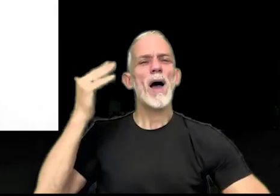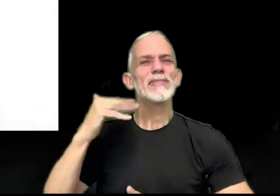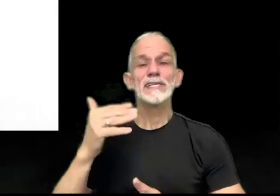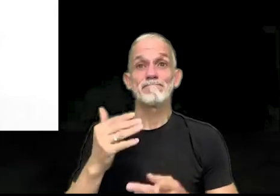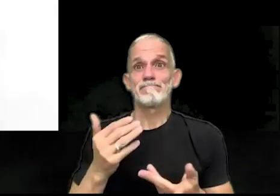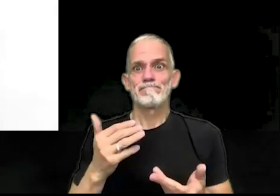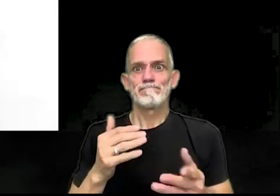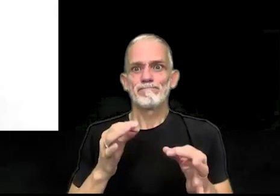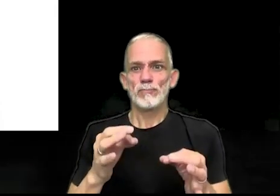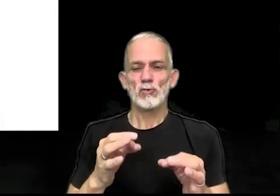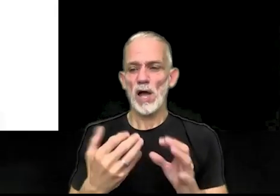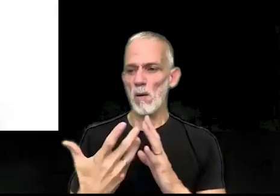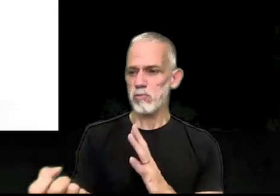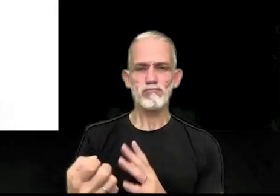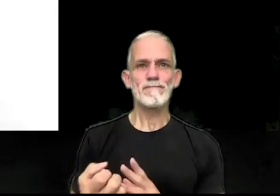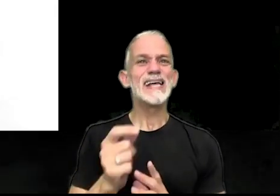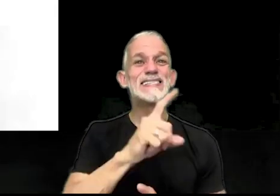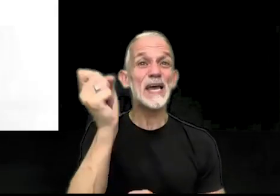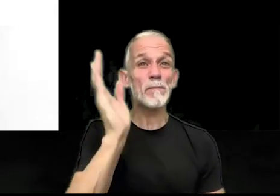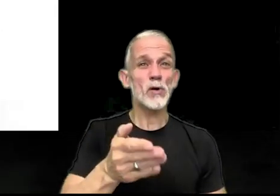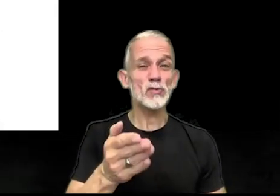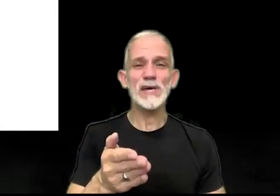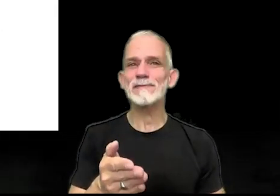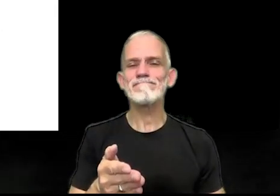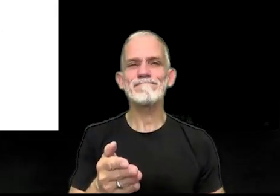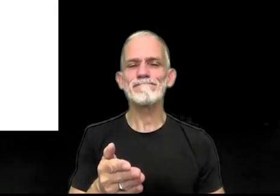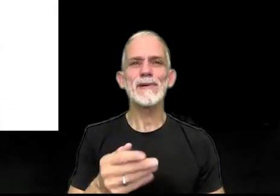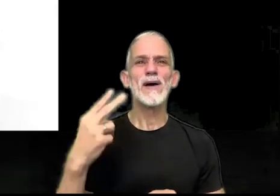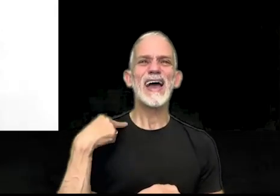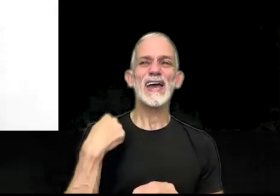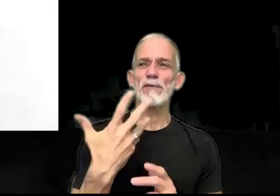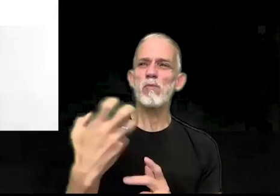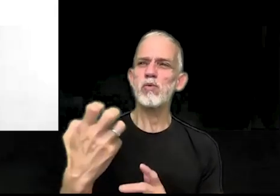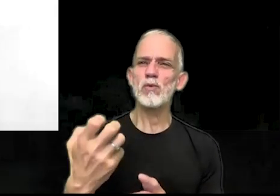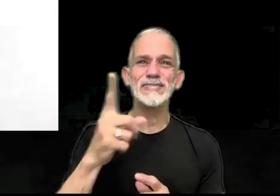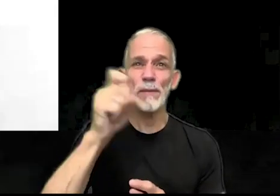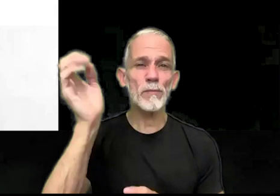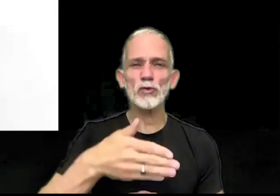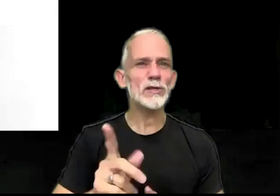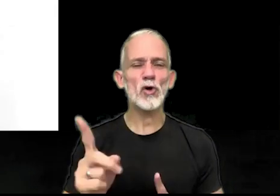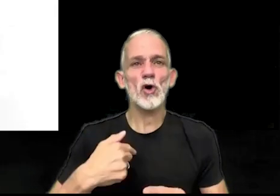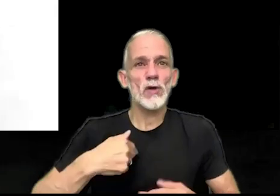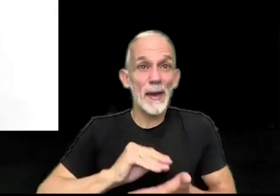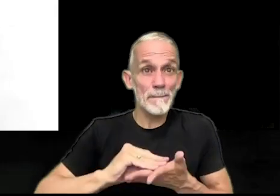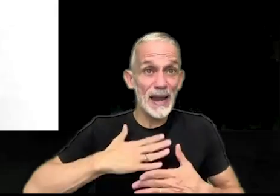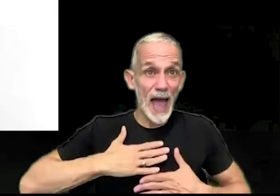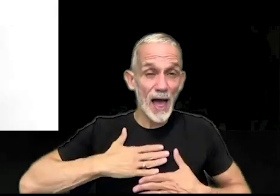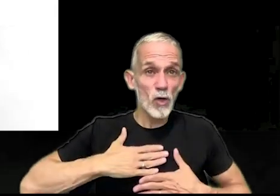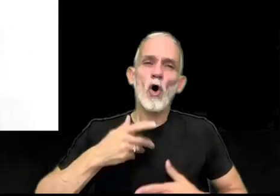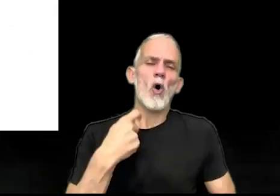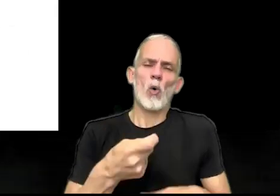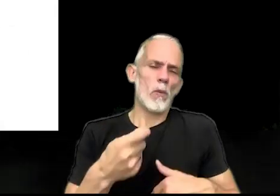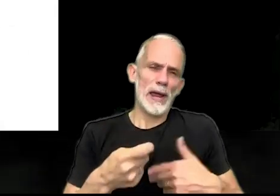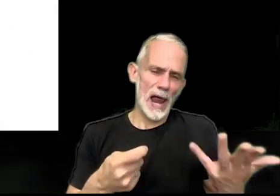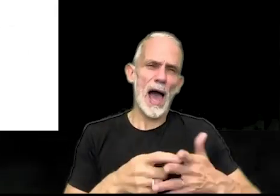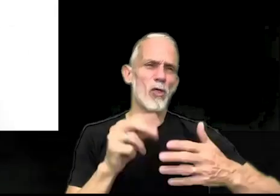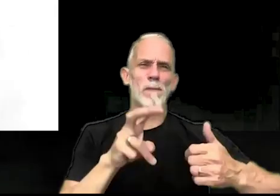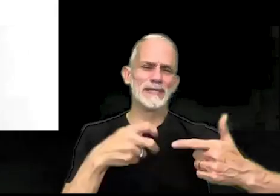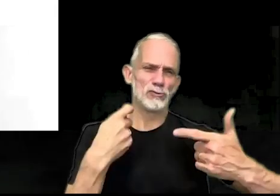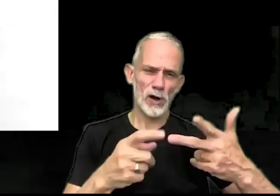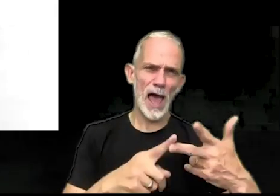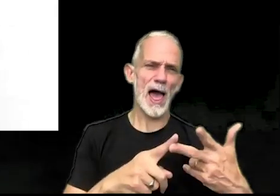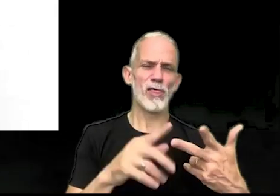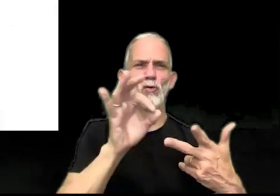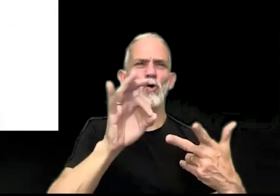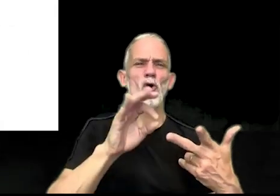no llegaba a retener el 100% del empleador, ese empleado, ese jubilado,